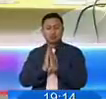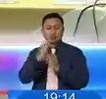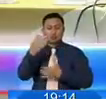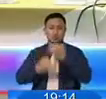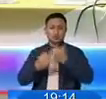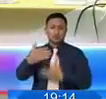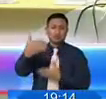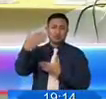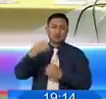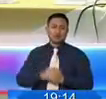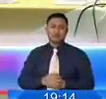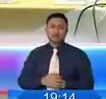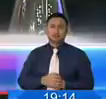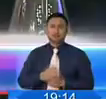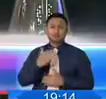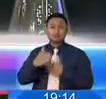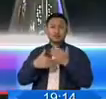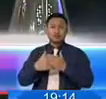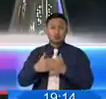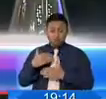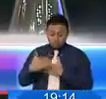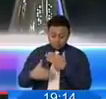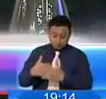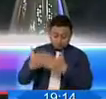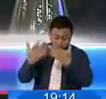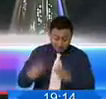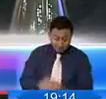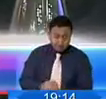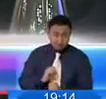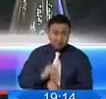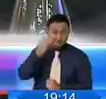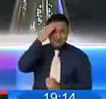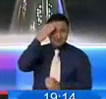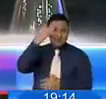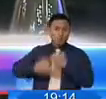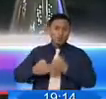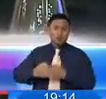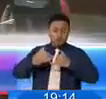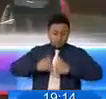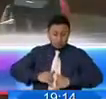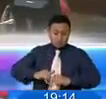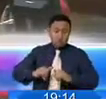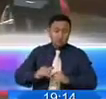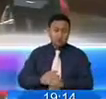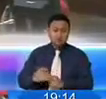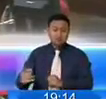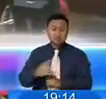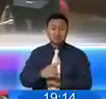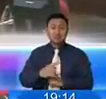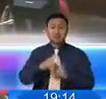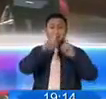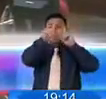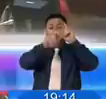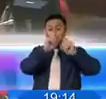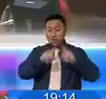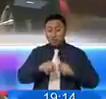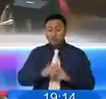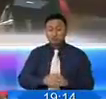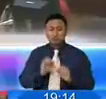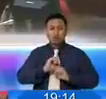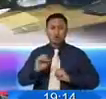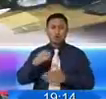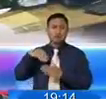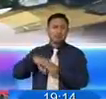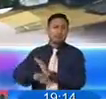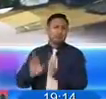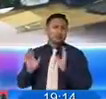enjuiciamiento político. Luego de este proceso, se podrá conocer si el juicio continúa con la interpelación en el Pleno de la Legislatura o si es